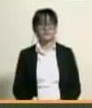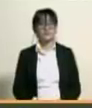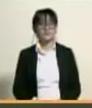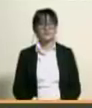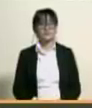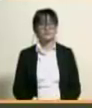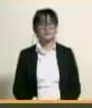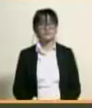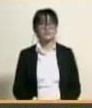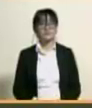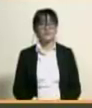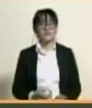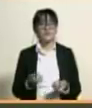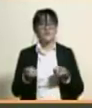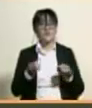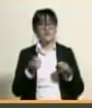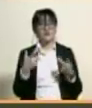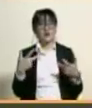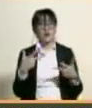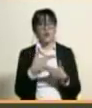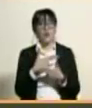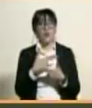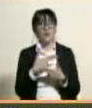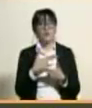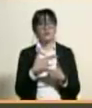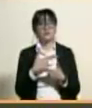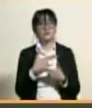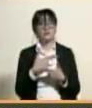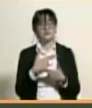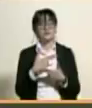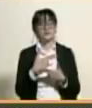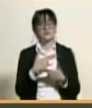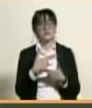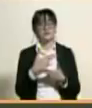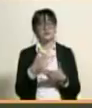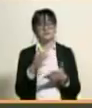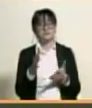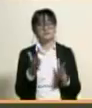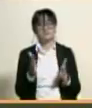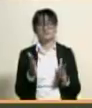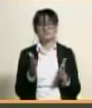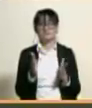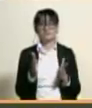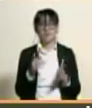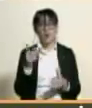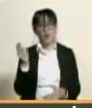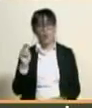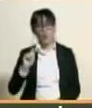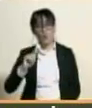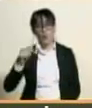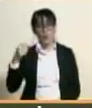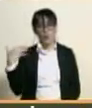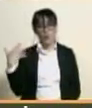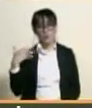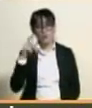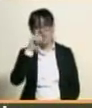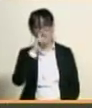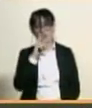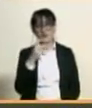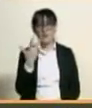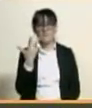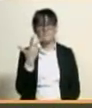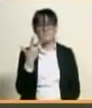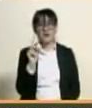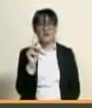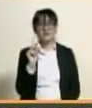financiera de estas cuentas arrojan un saldo de manejo durante este último año que superan los